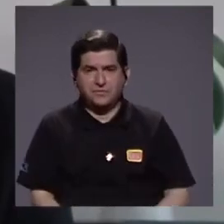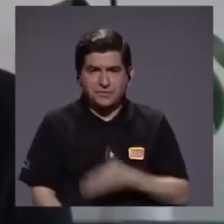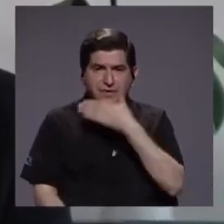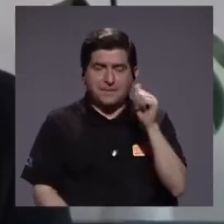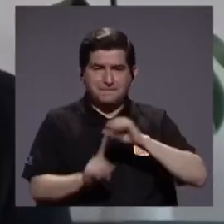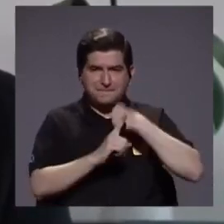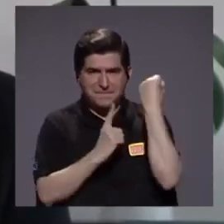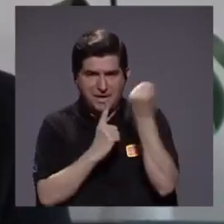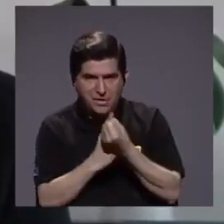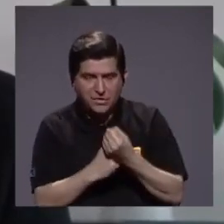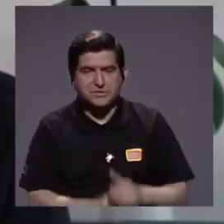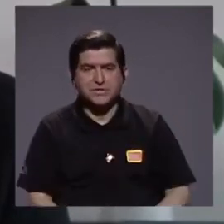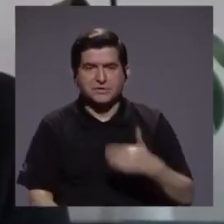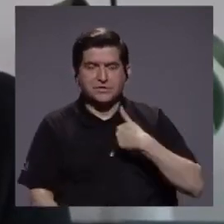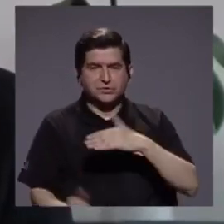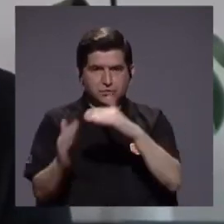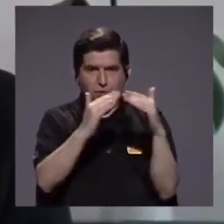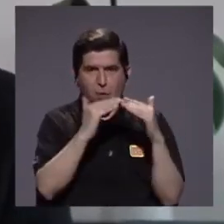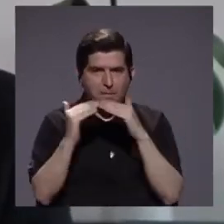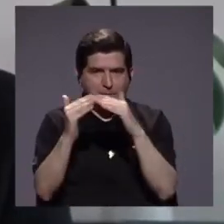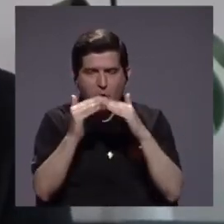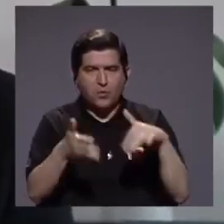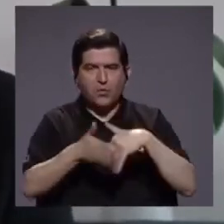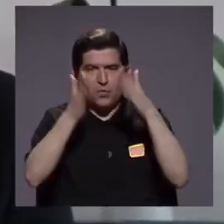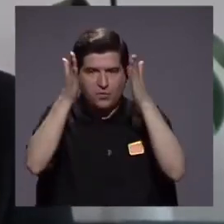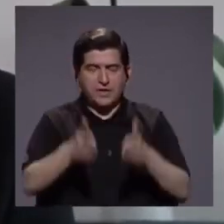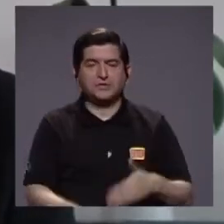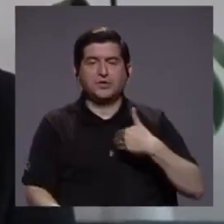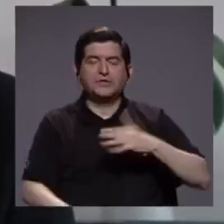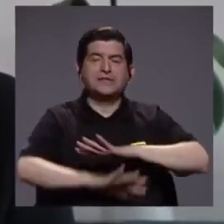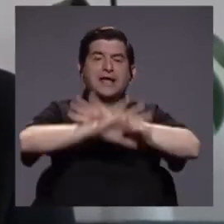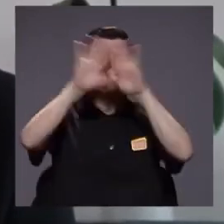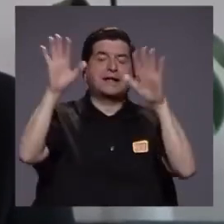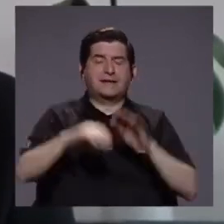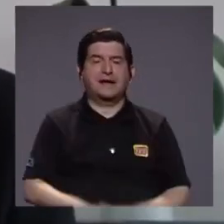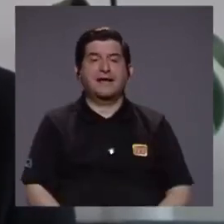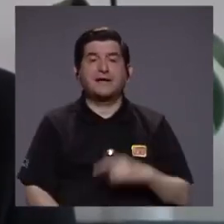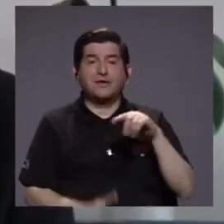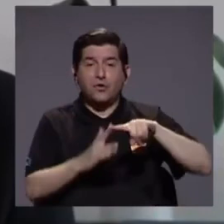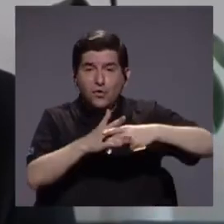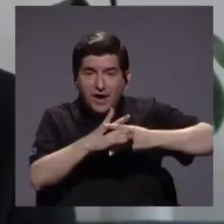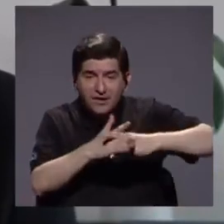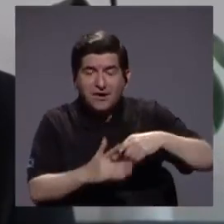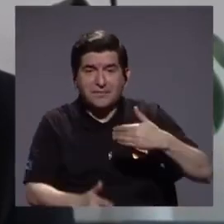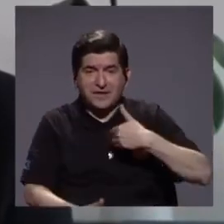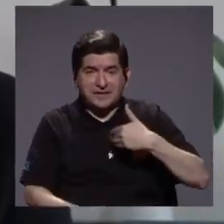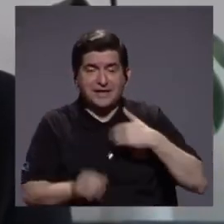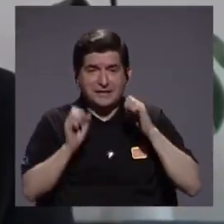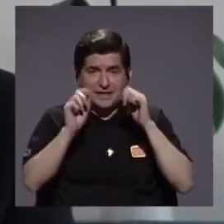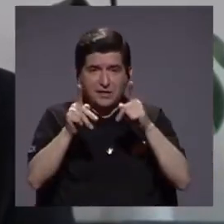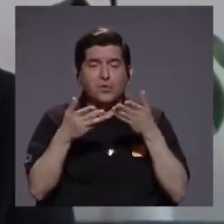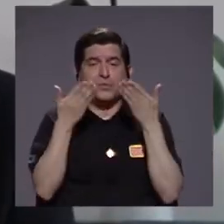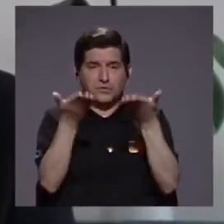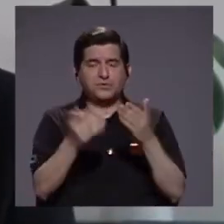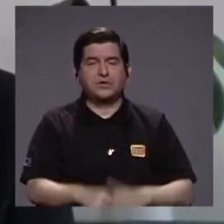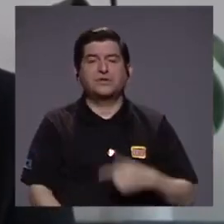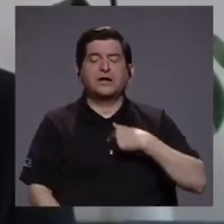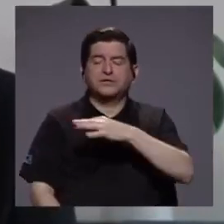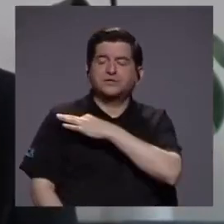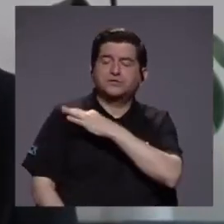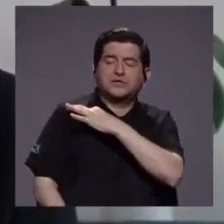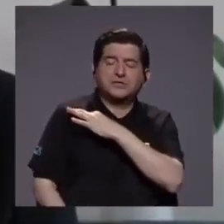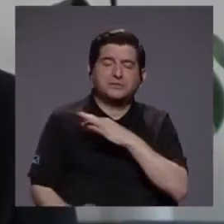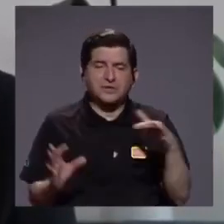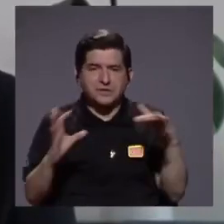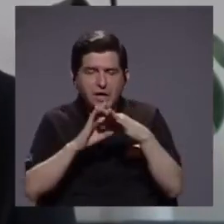mejoremos las condiciones de la población estudiantil, teniendo claro de que es la herramienta que genera oportunidades. Yo les invito a unirse